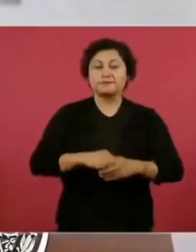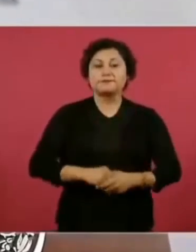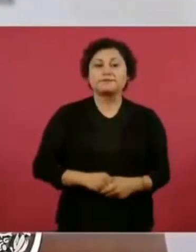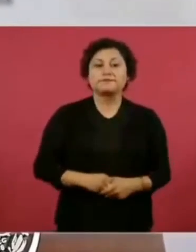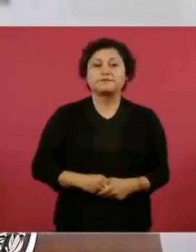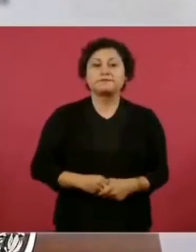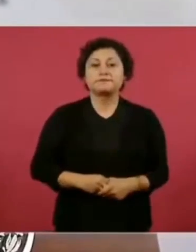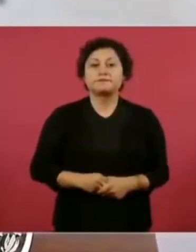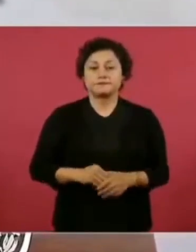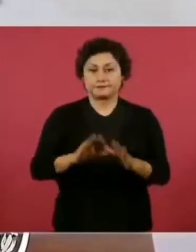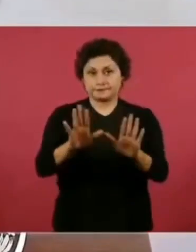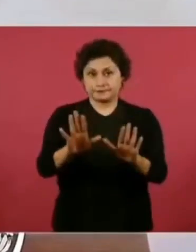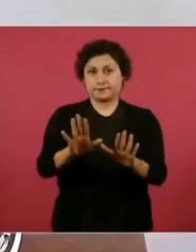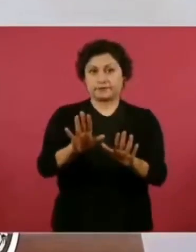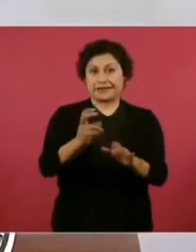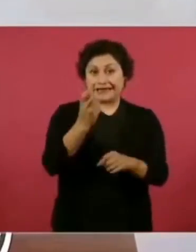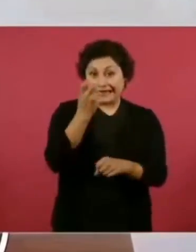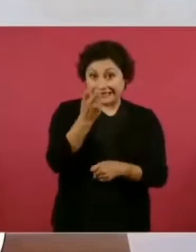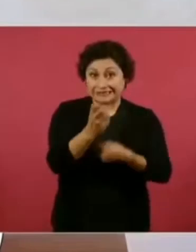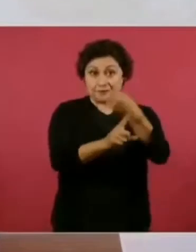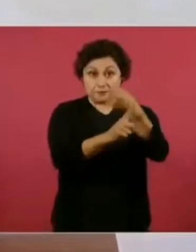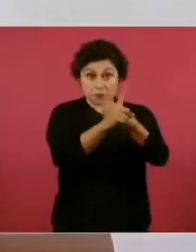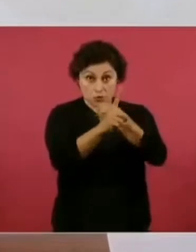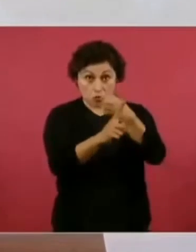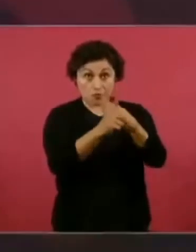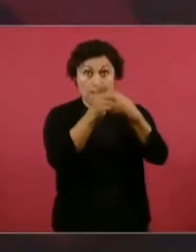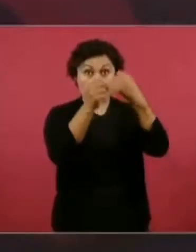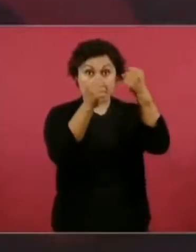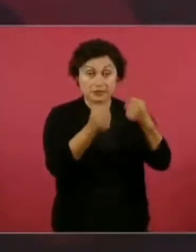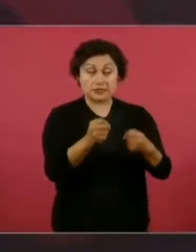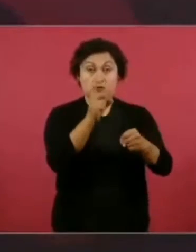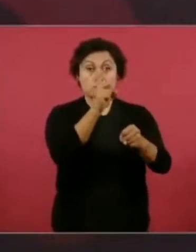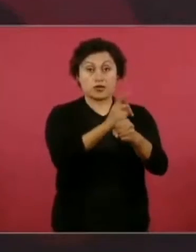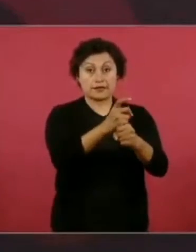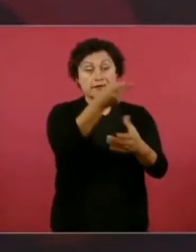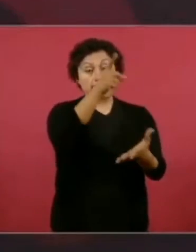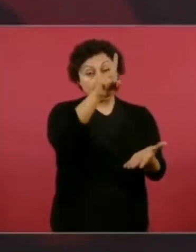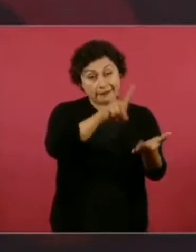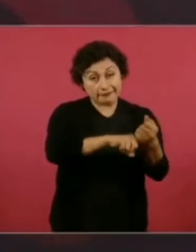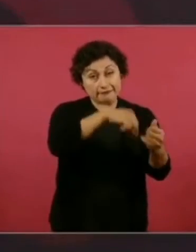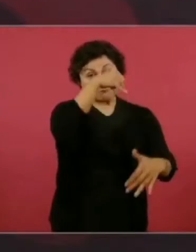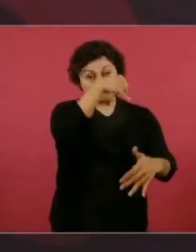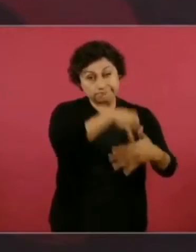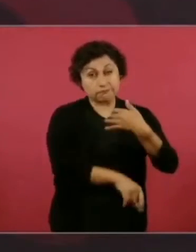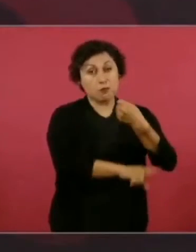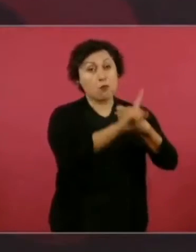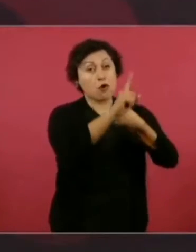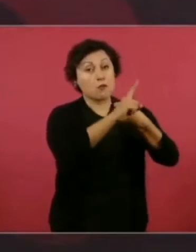estamos atendiendo las causas, decía yo, y además